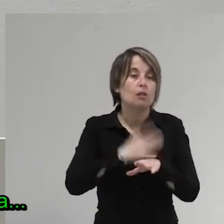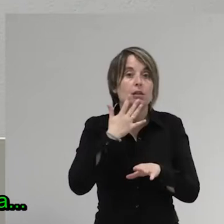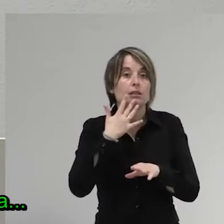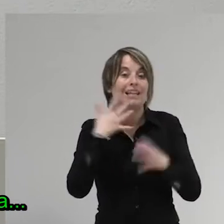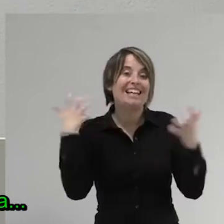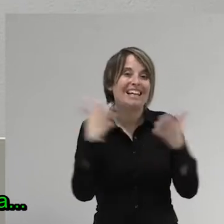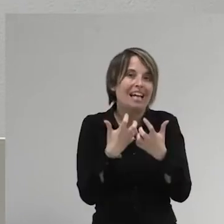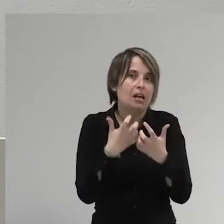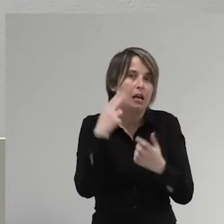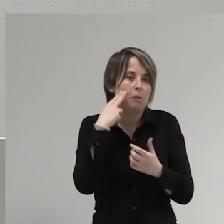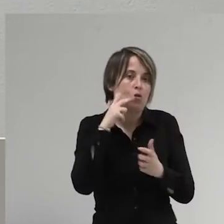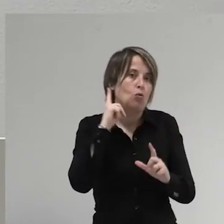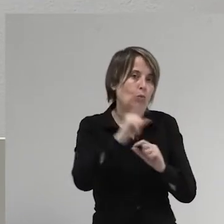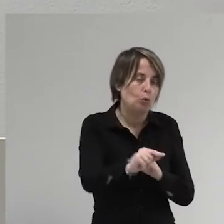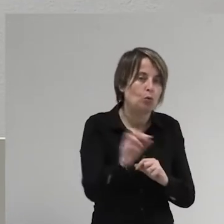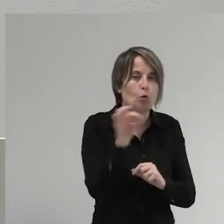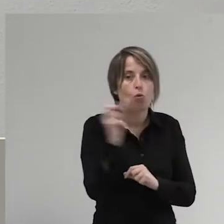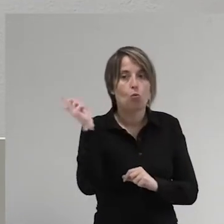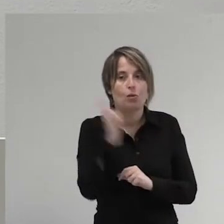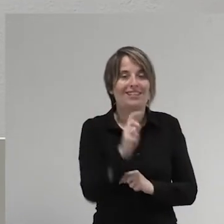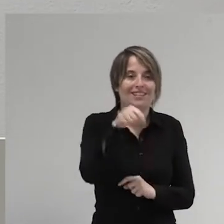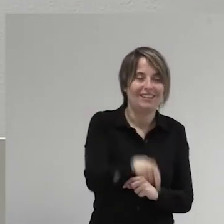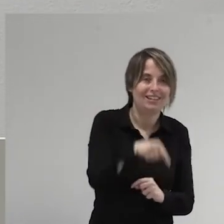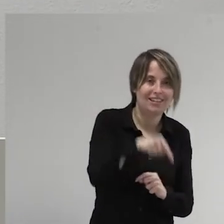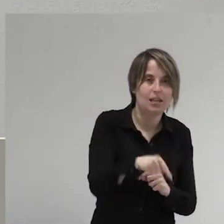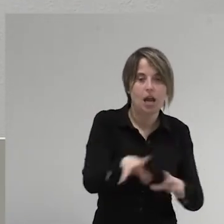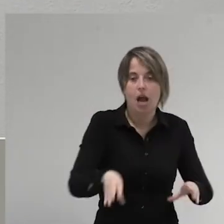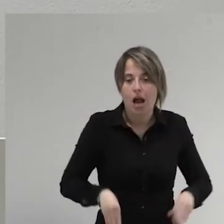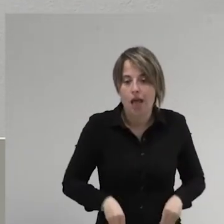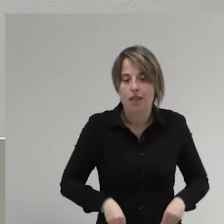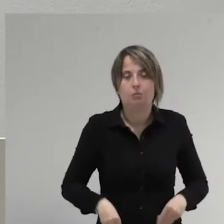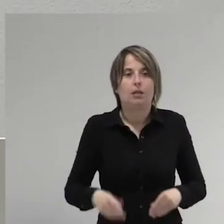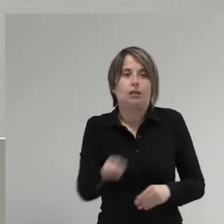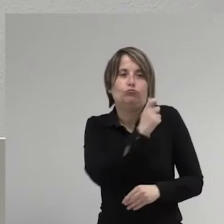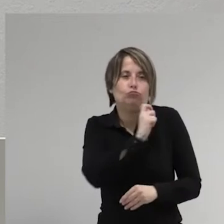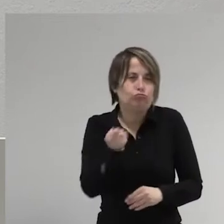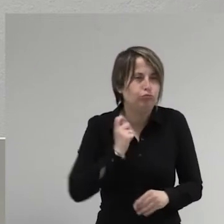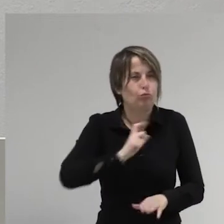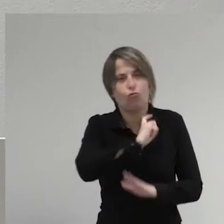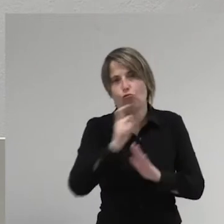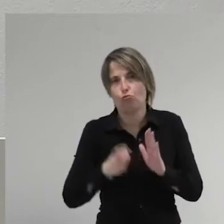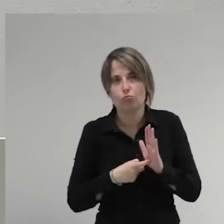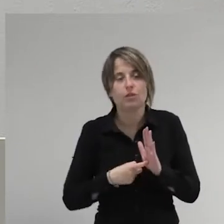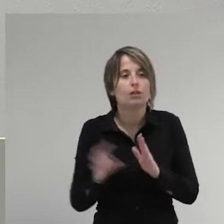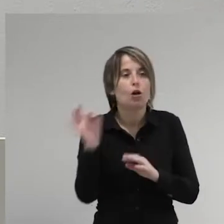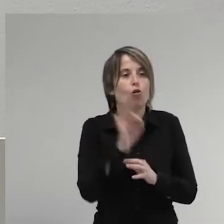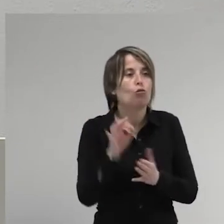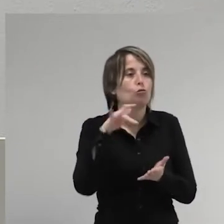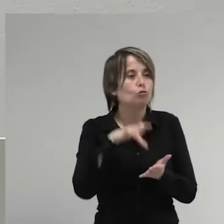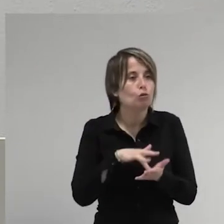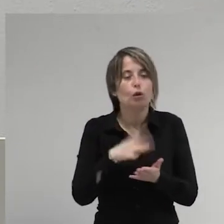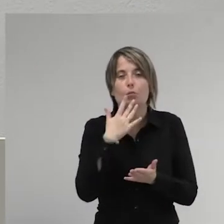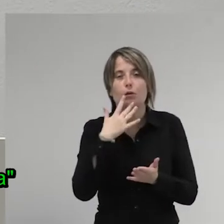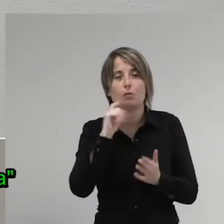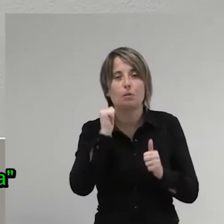de la guerra, casi que o vienes aquí y aceptas ser explotado totalmente, o en el momento que tú empiezas